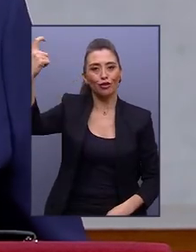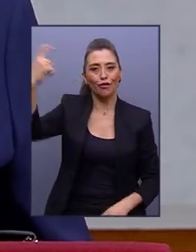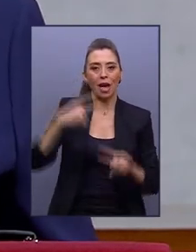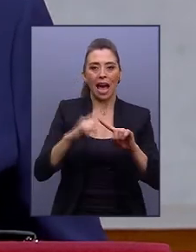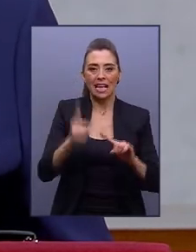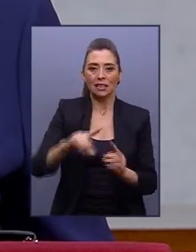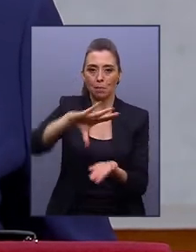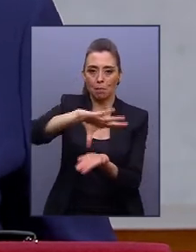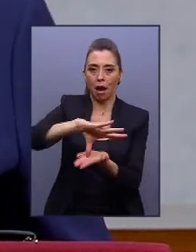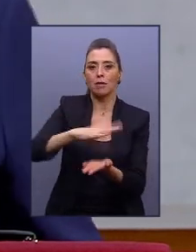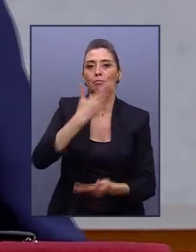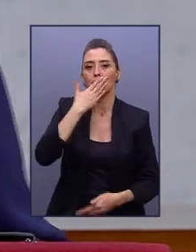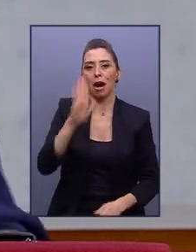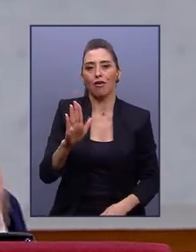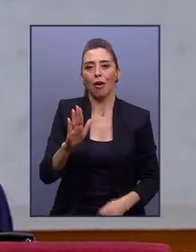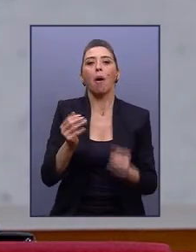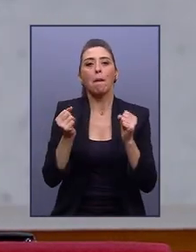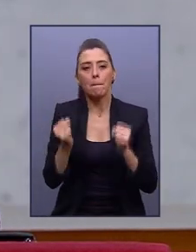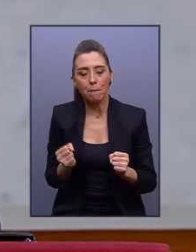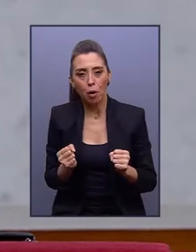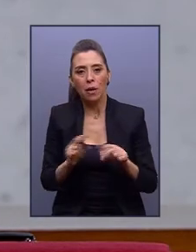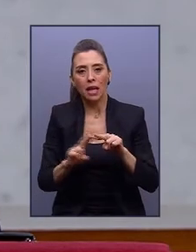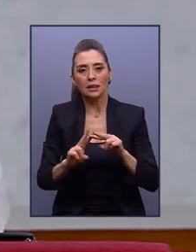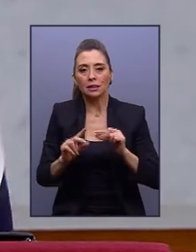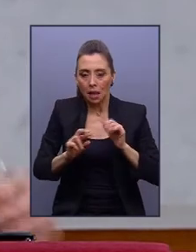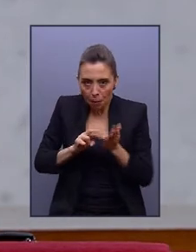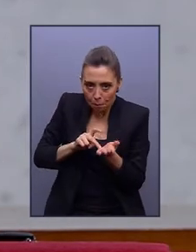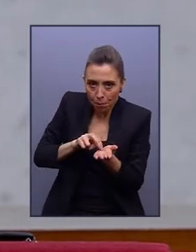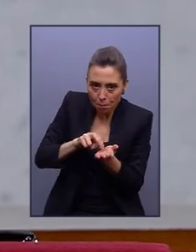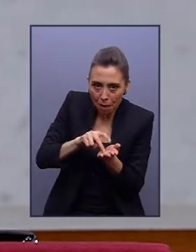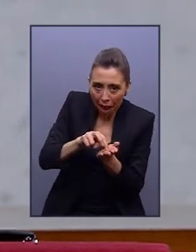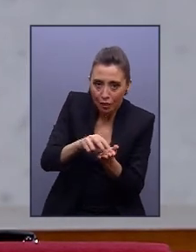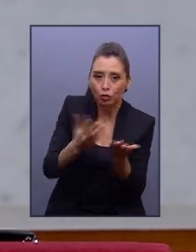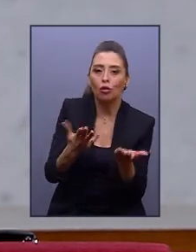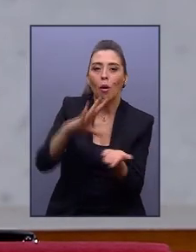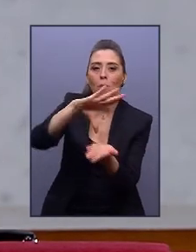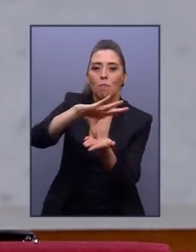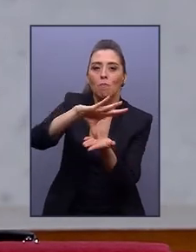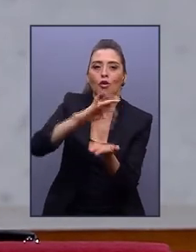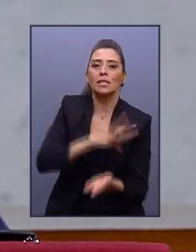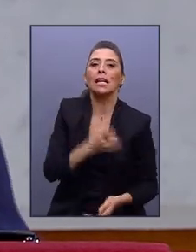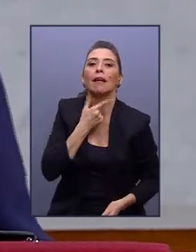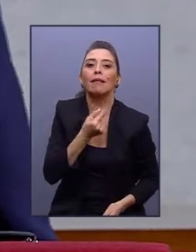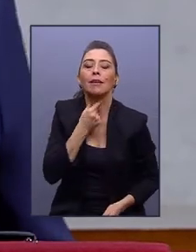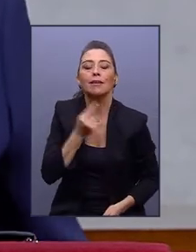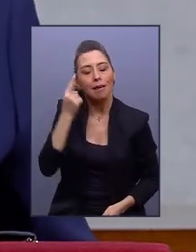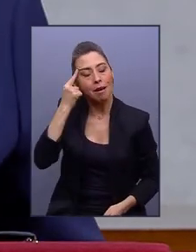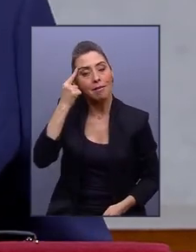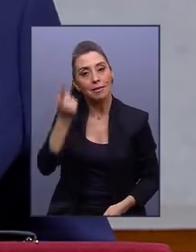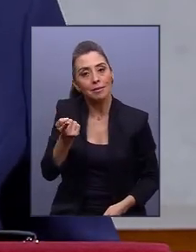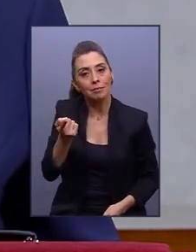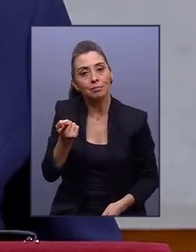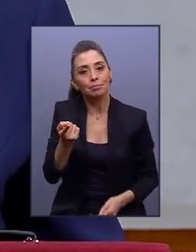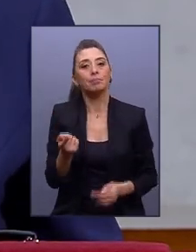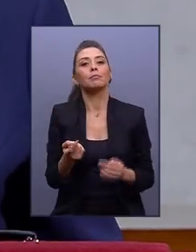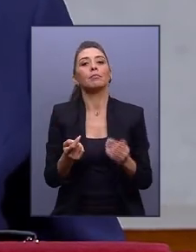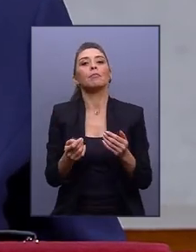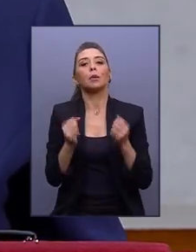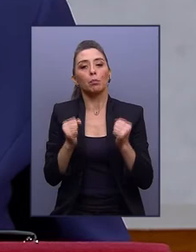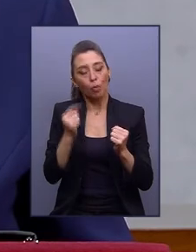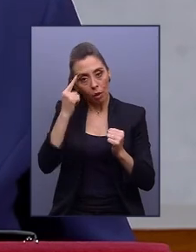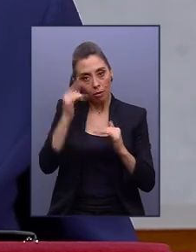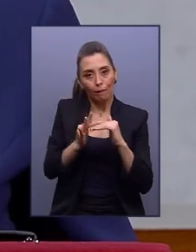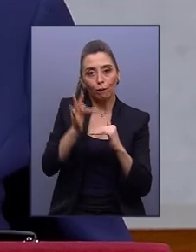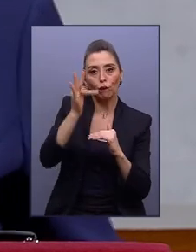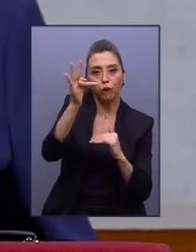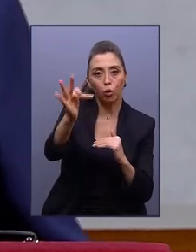un país mejor, que podemos construir paso a paso el país que anhelamos. Sobre todo, hemos abierto las opciones del